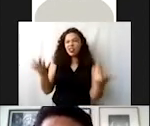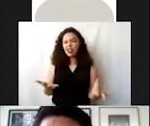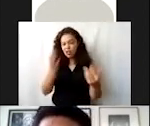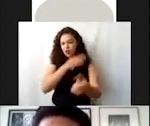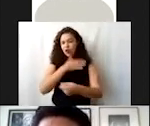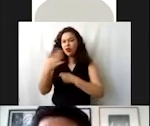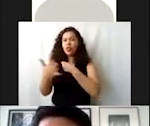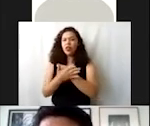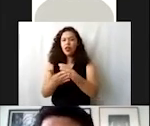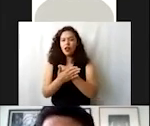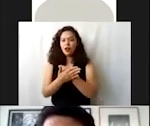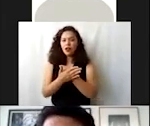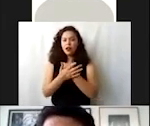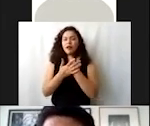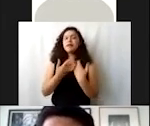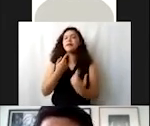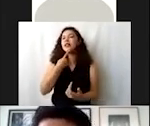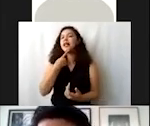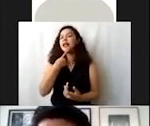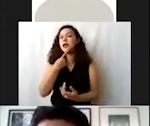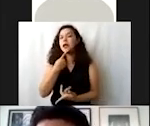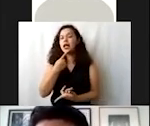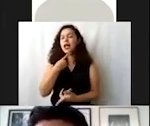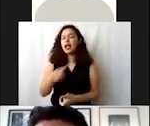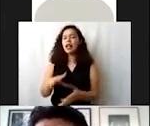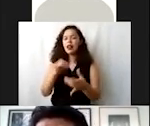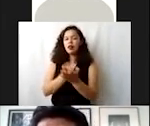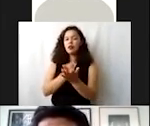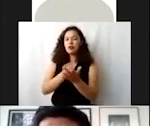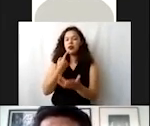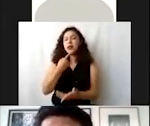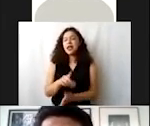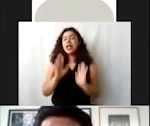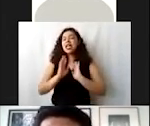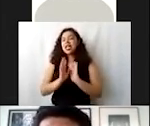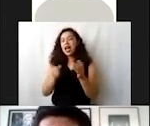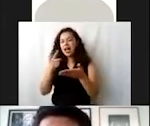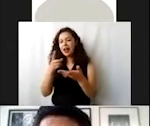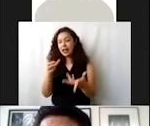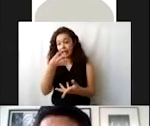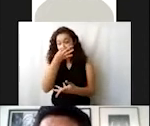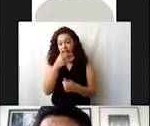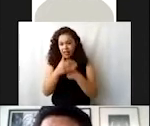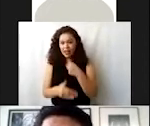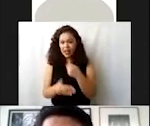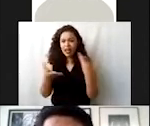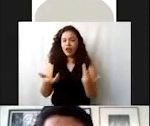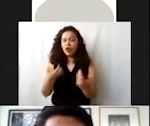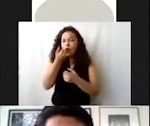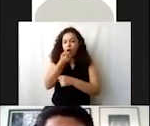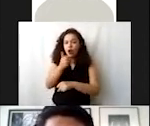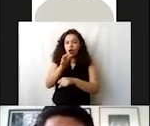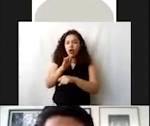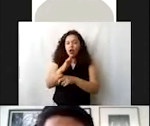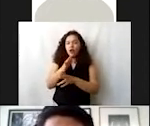vencer las declaraciones, ¿no? O efectivamente viene un acto administrativo que te notifica